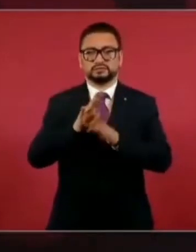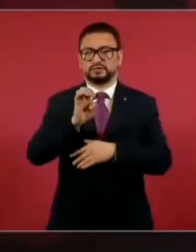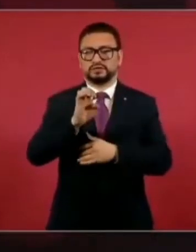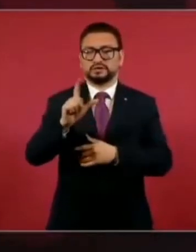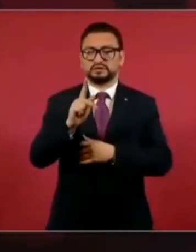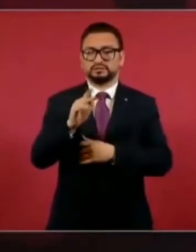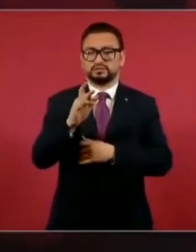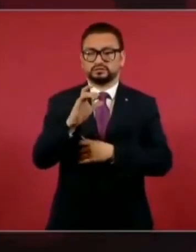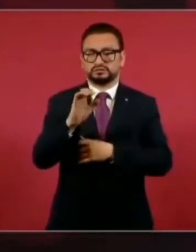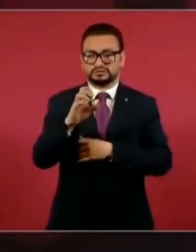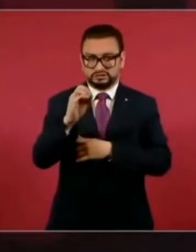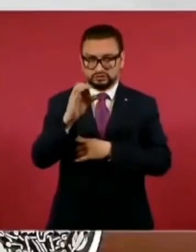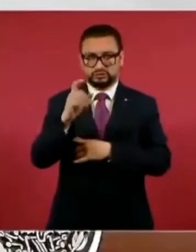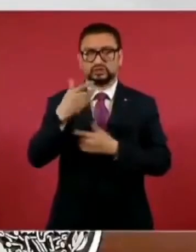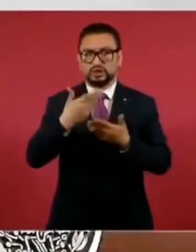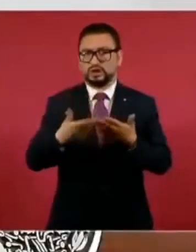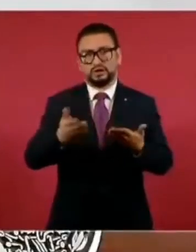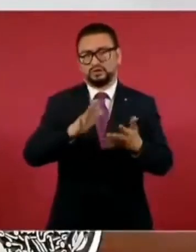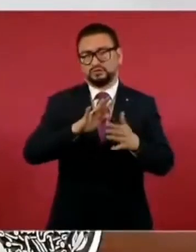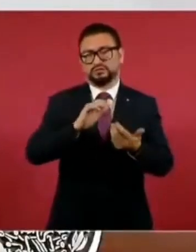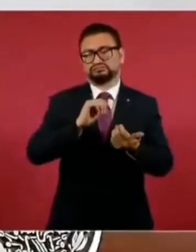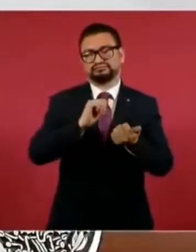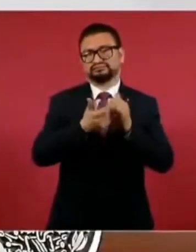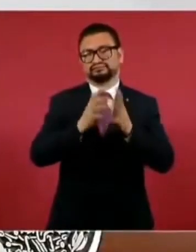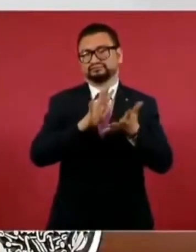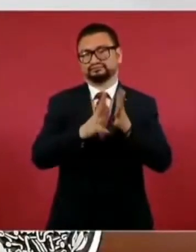proceso, que ahora se volvió